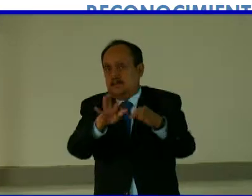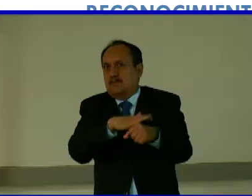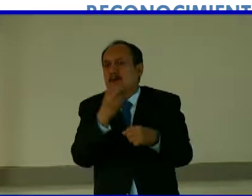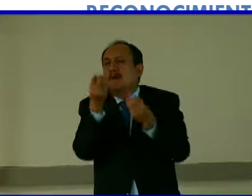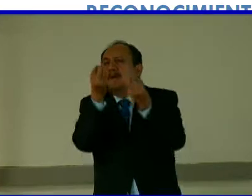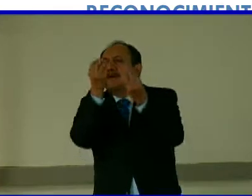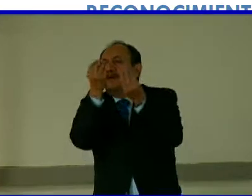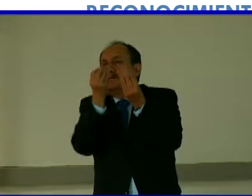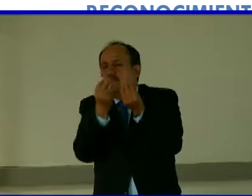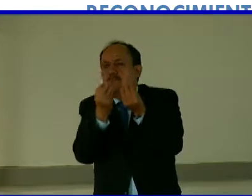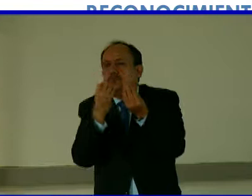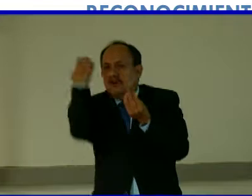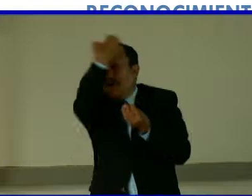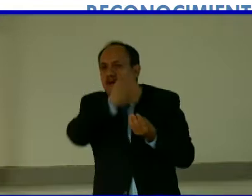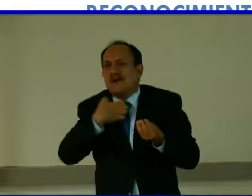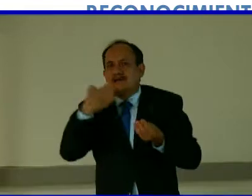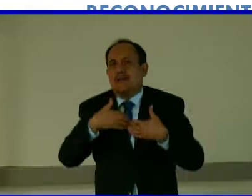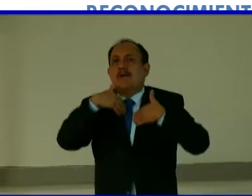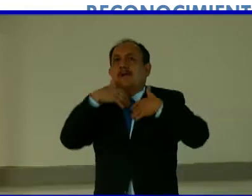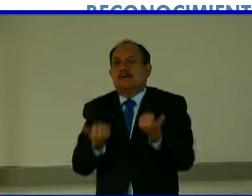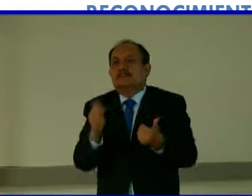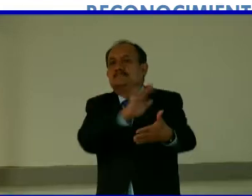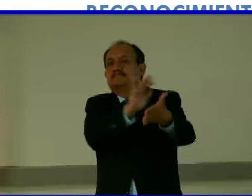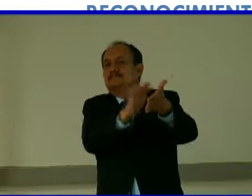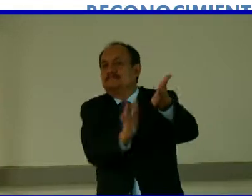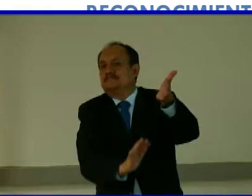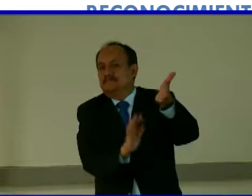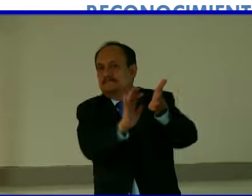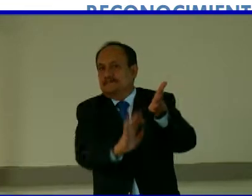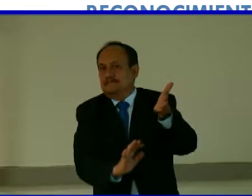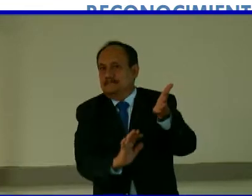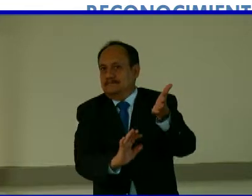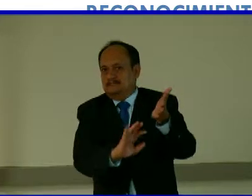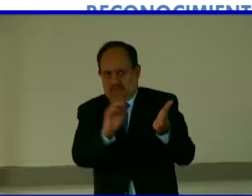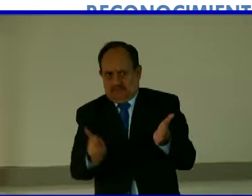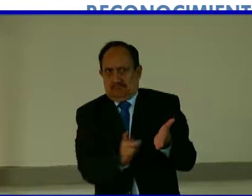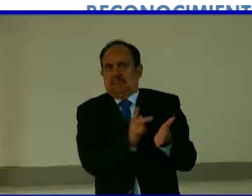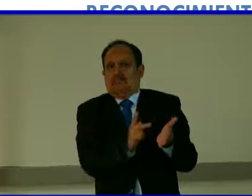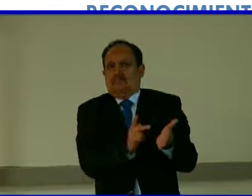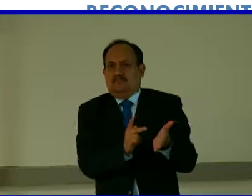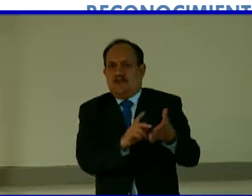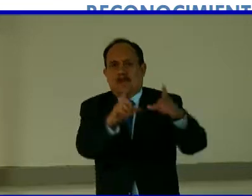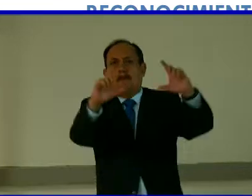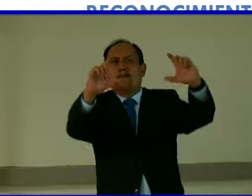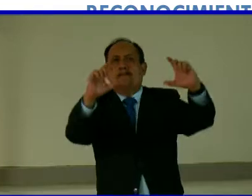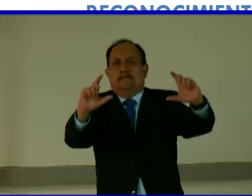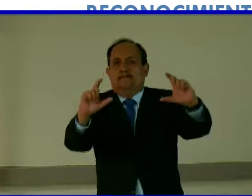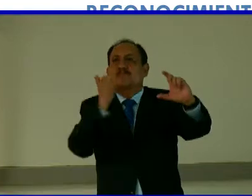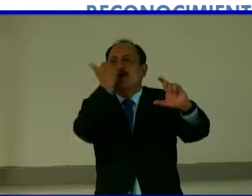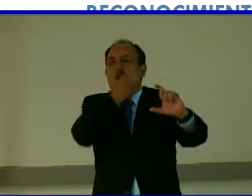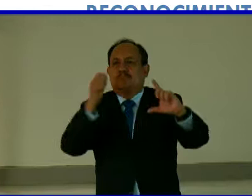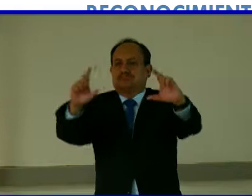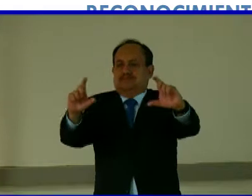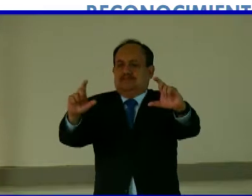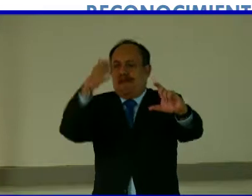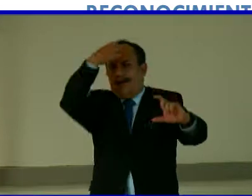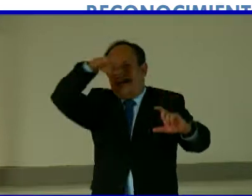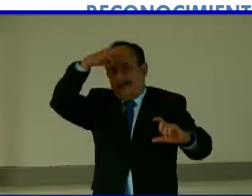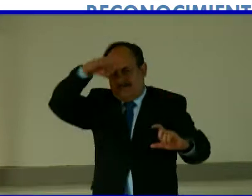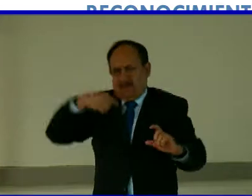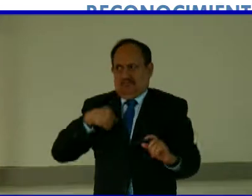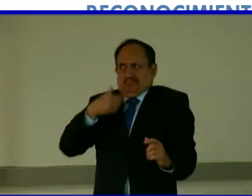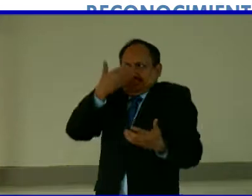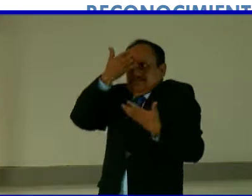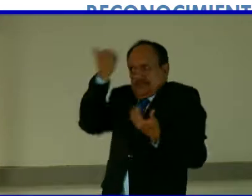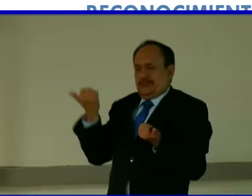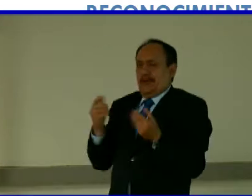muchas de las pruebas de comprensión lectora le ponen párrafos a los estudiantes de experiencias que ellos no han